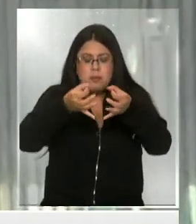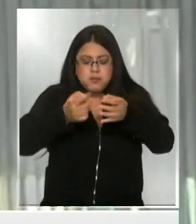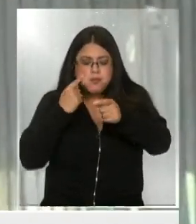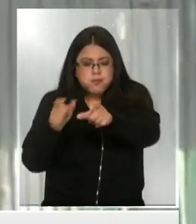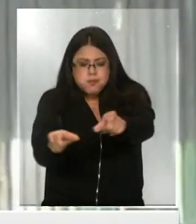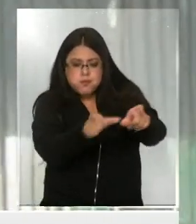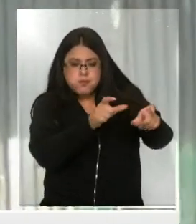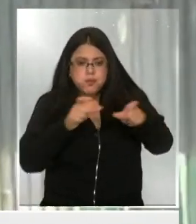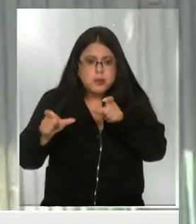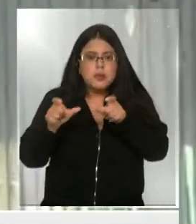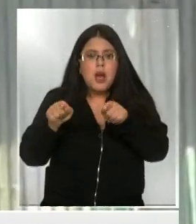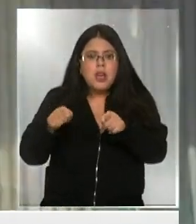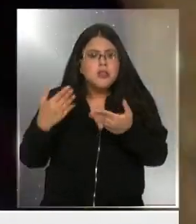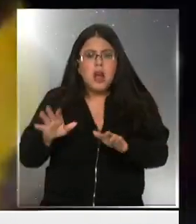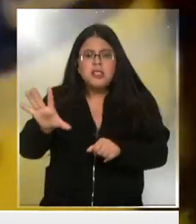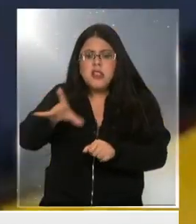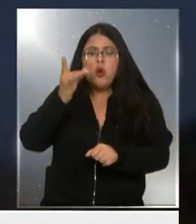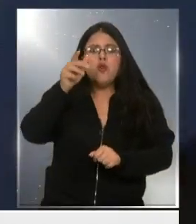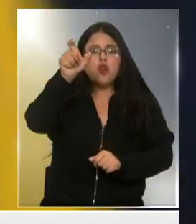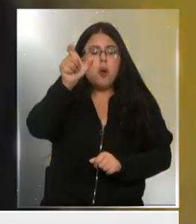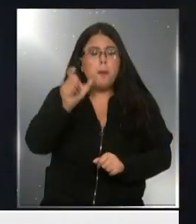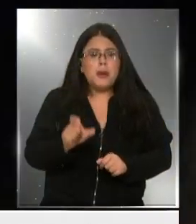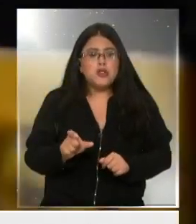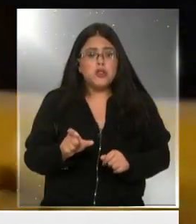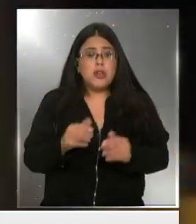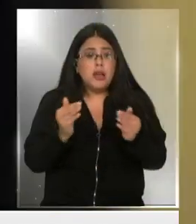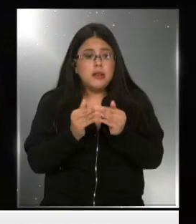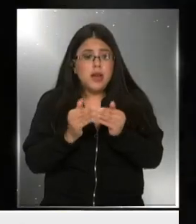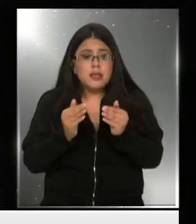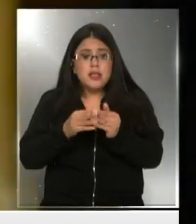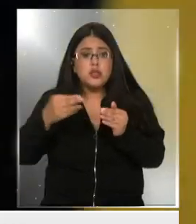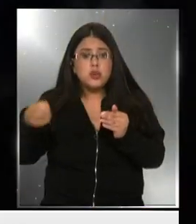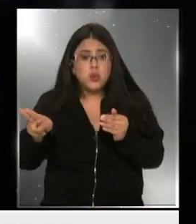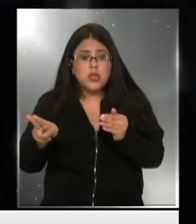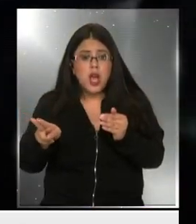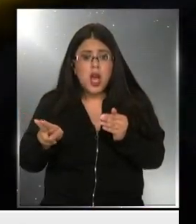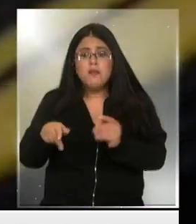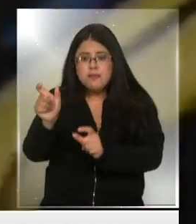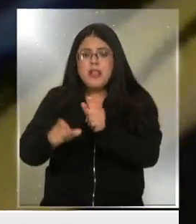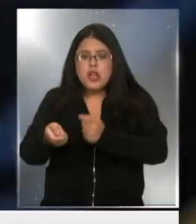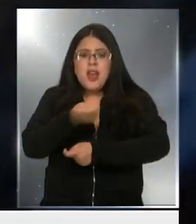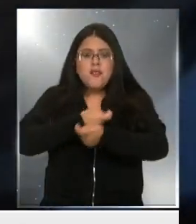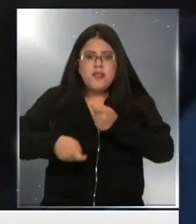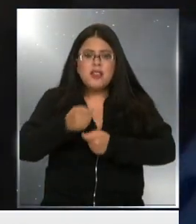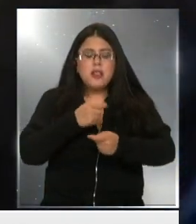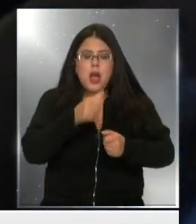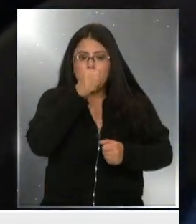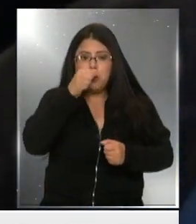descubrió que el sujeto y su esposa, además de manejar un furgón escolar, vendían drogas a menores.